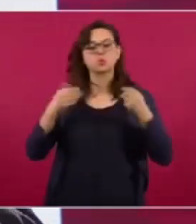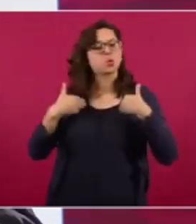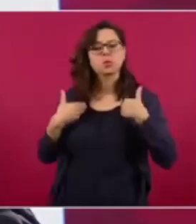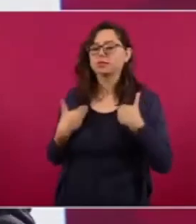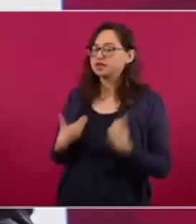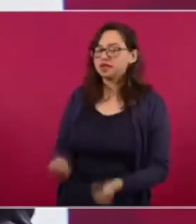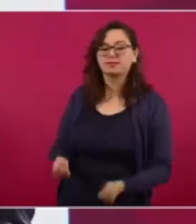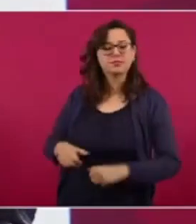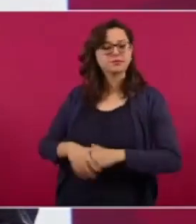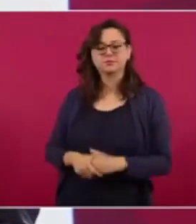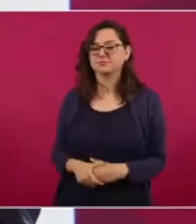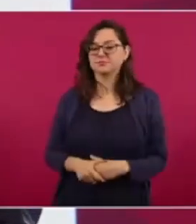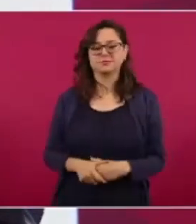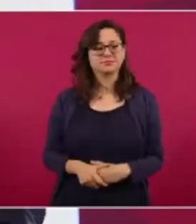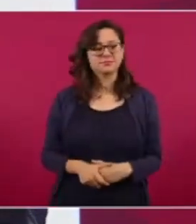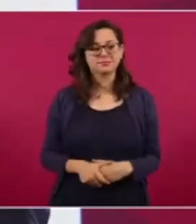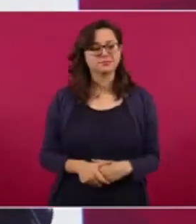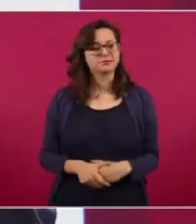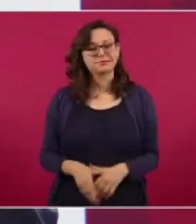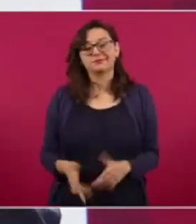consejos,